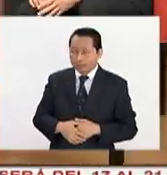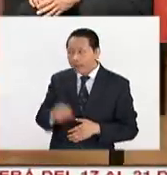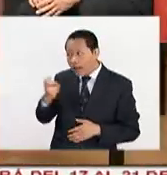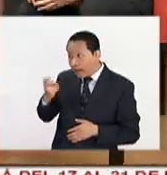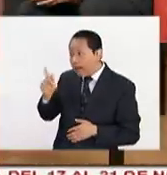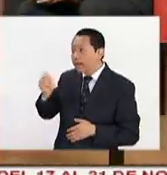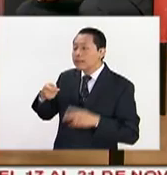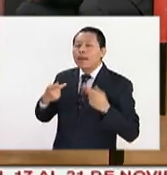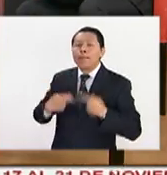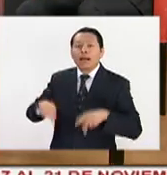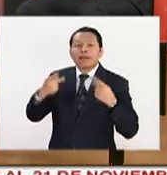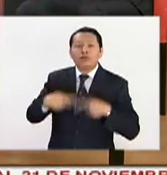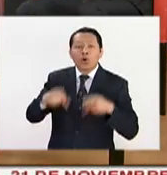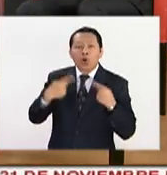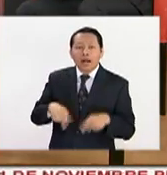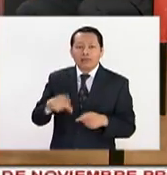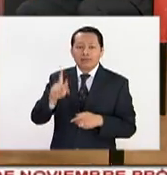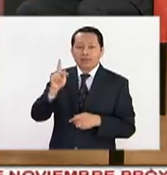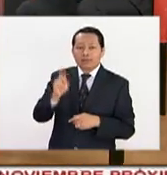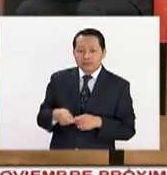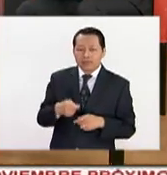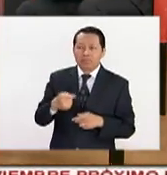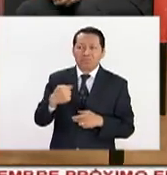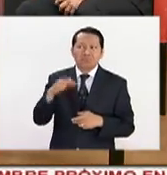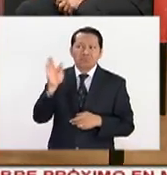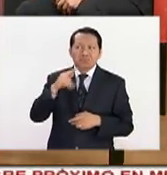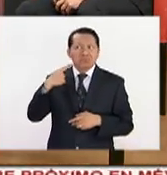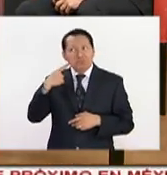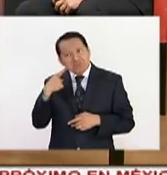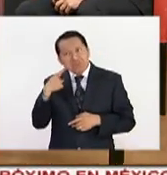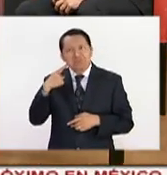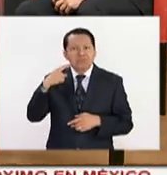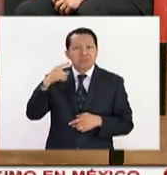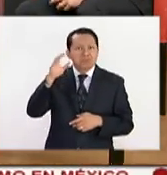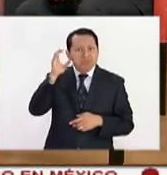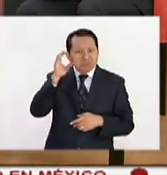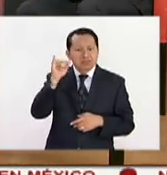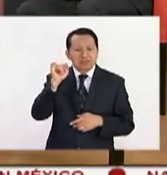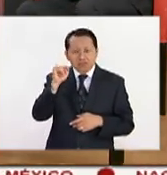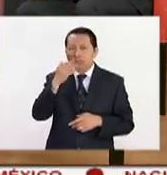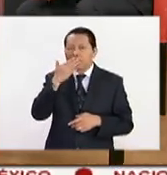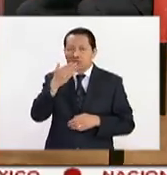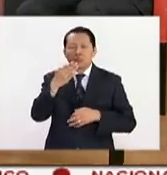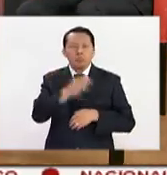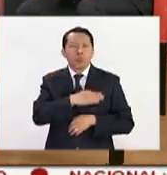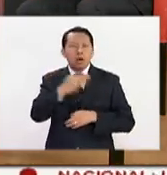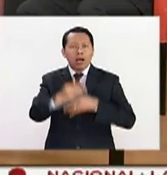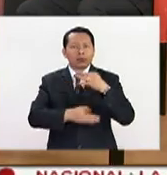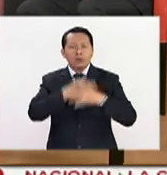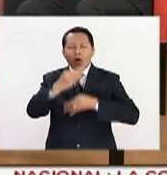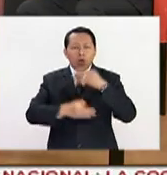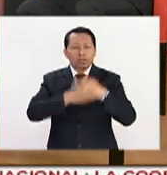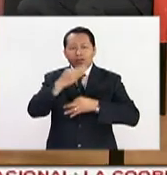nunca se han acercado, pero han escuchado muy buenas, pues muy buenas noticias y muy